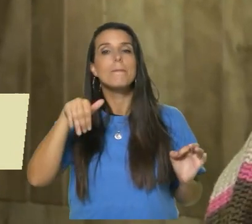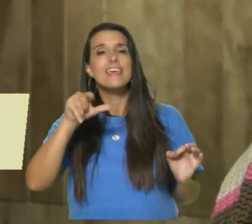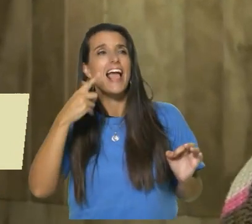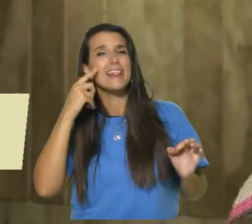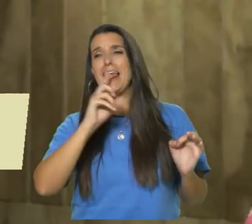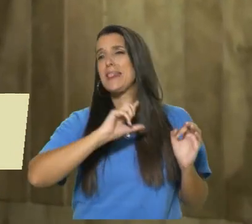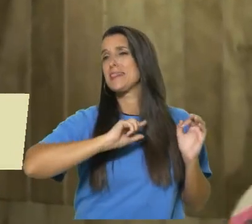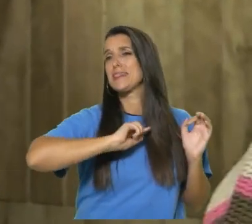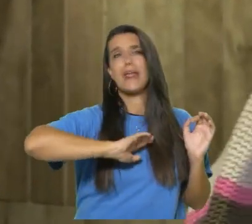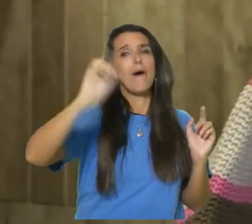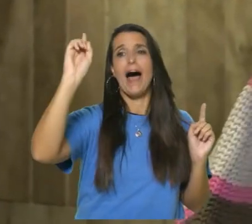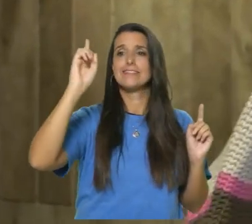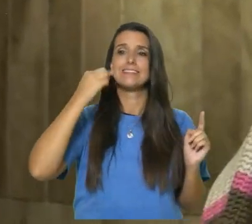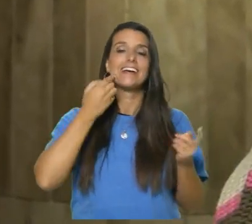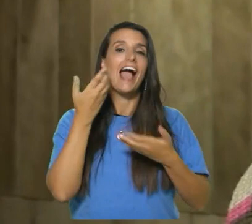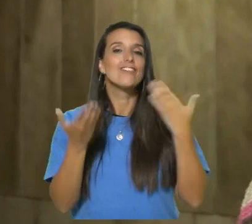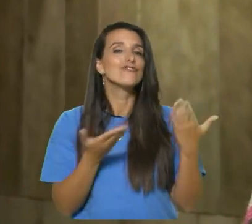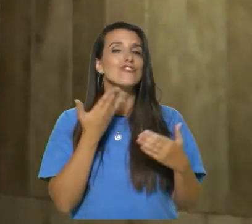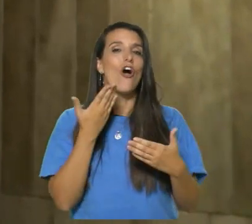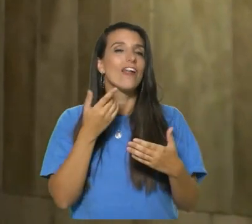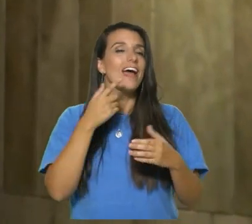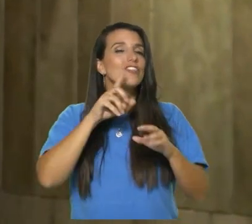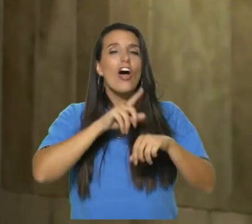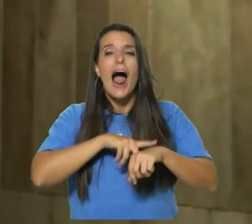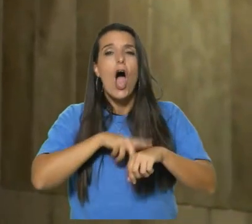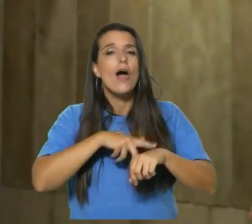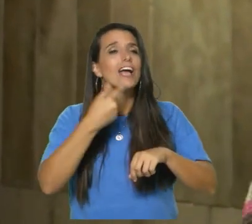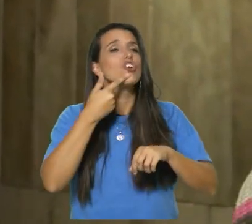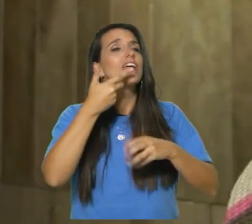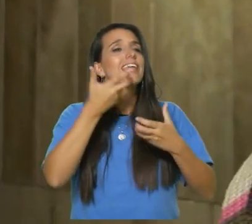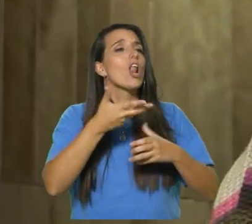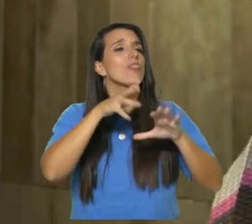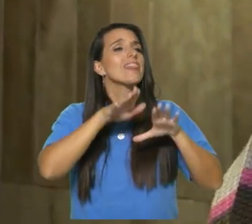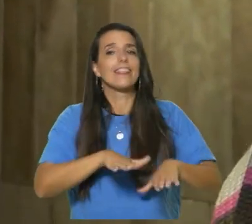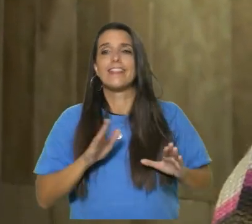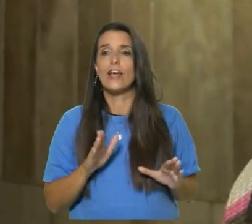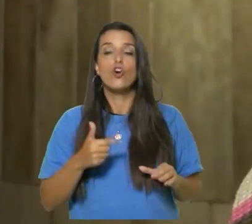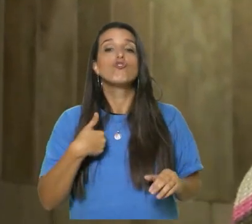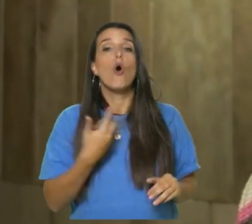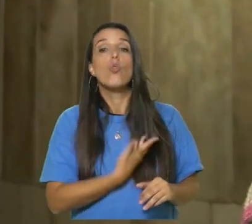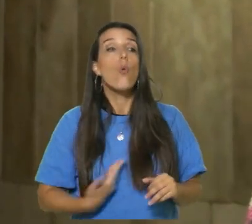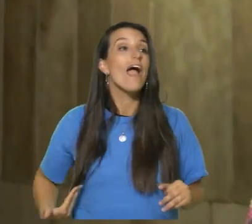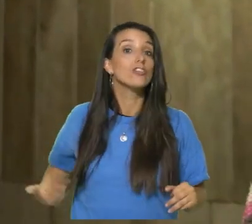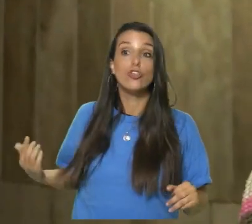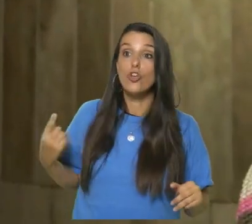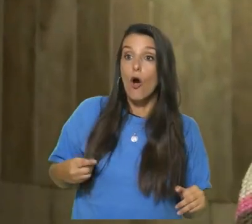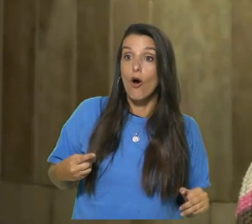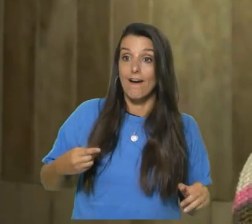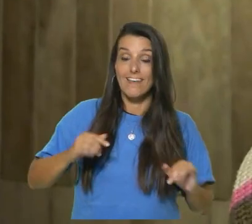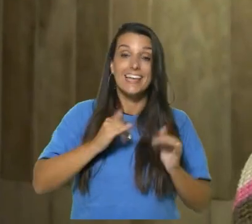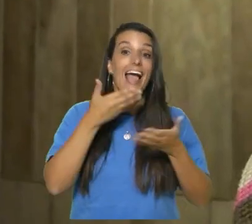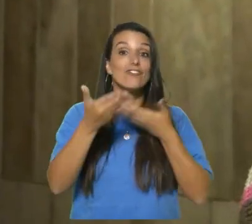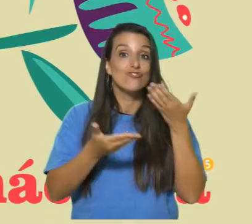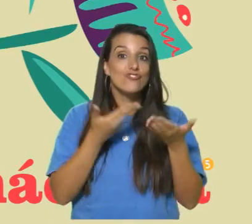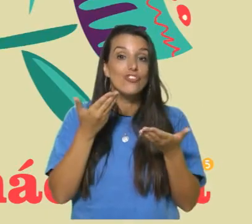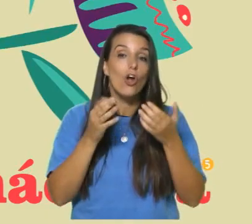vas cuando yo digo que te vayas a la hora que yo quiero te detengo y y yo soy tu dueño encima remata eh a